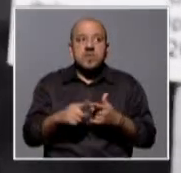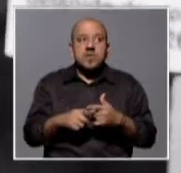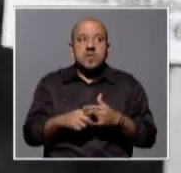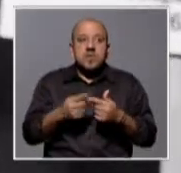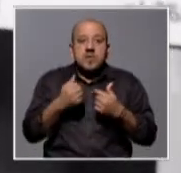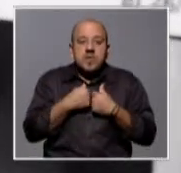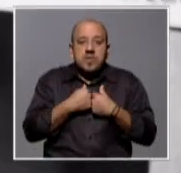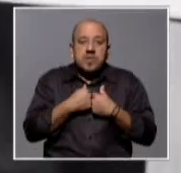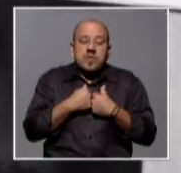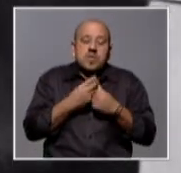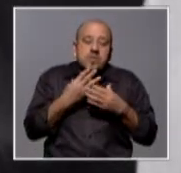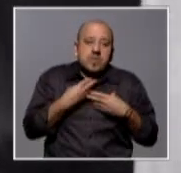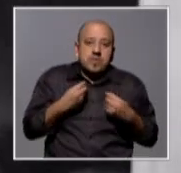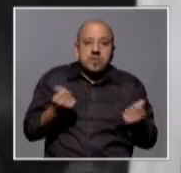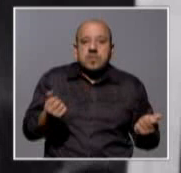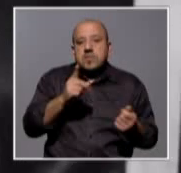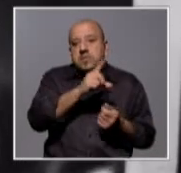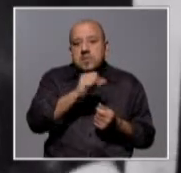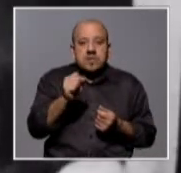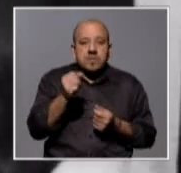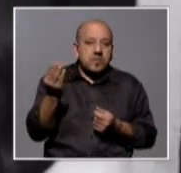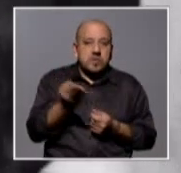me desilusionó 100%